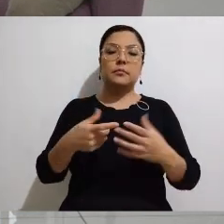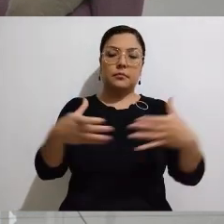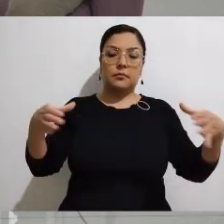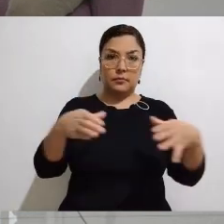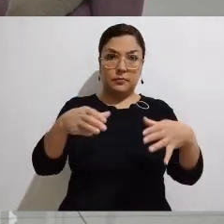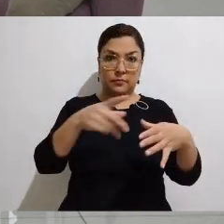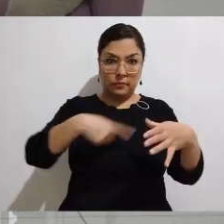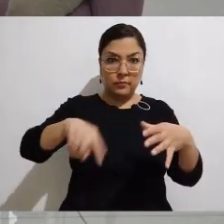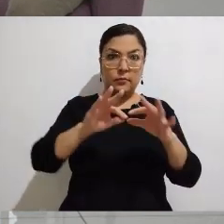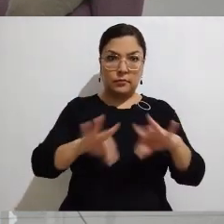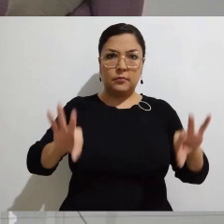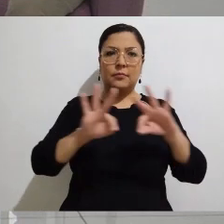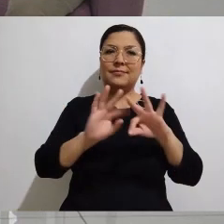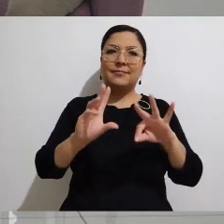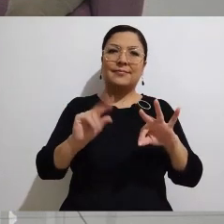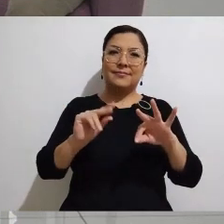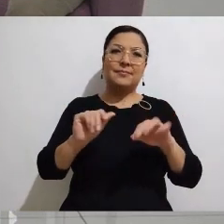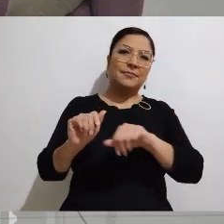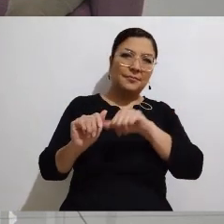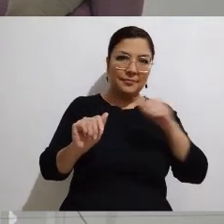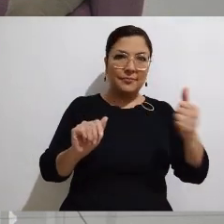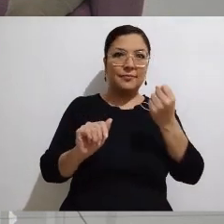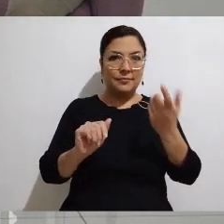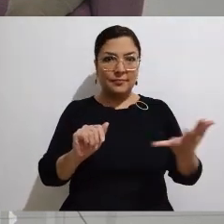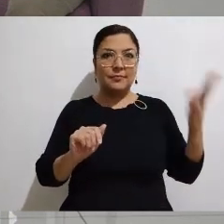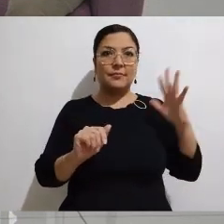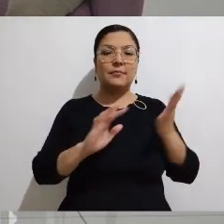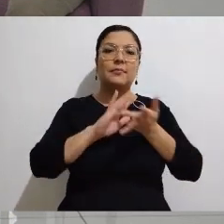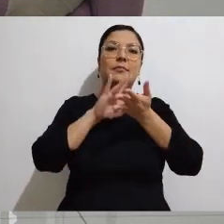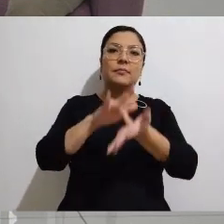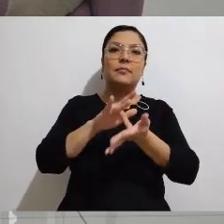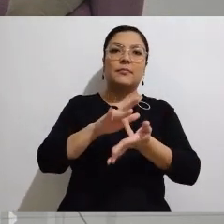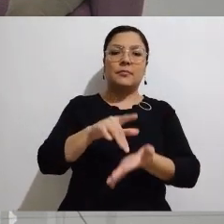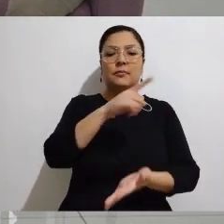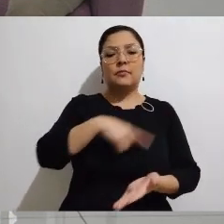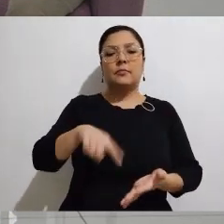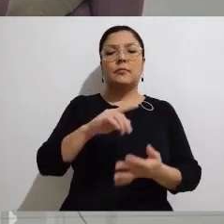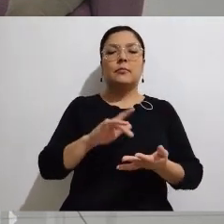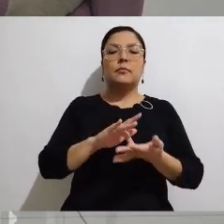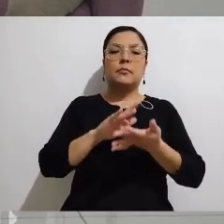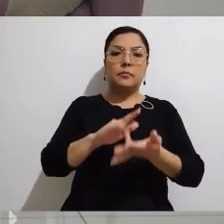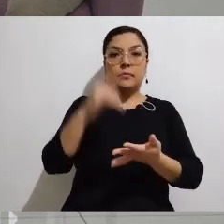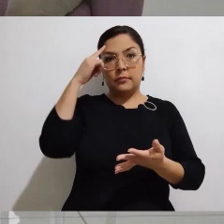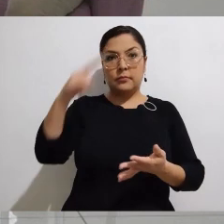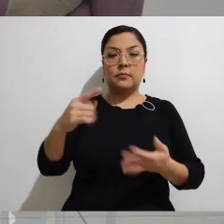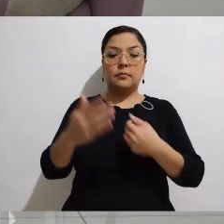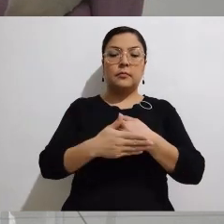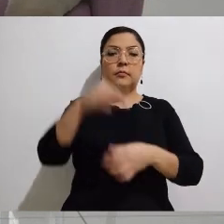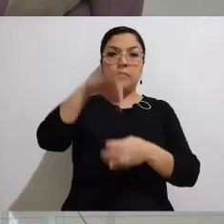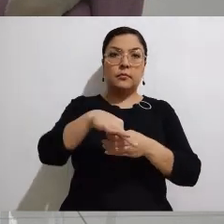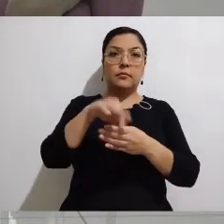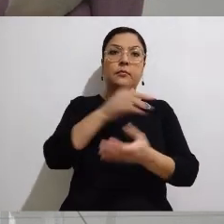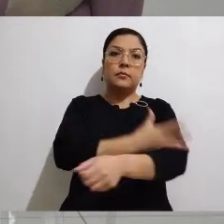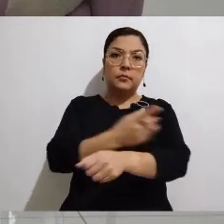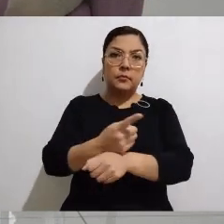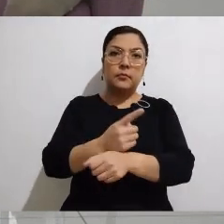instituto, y es que son la base para poder desarrollar elecciones limpias, transparentes y confiables. Al frente de esa